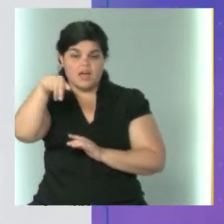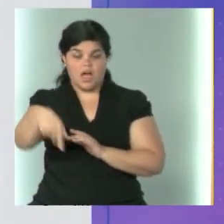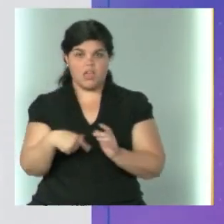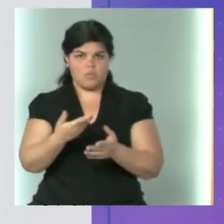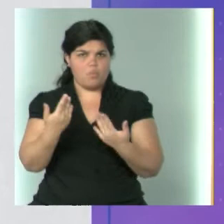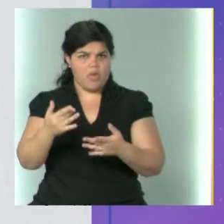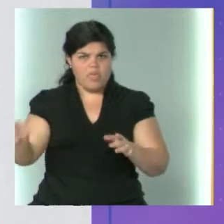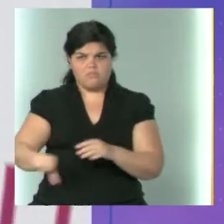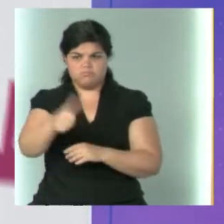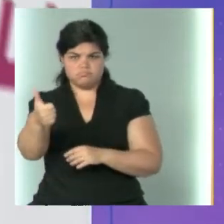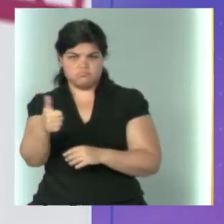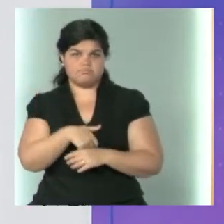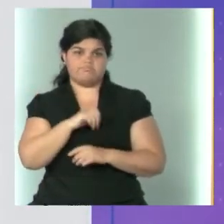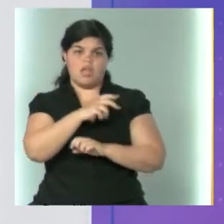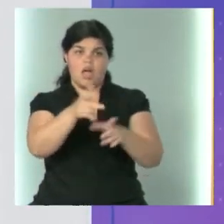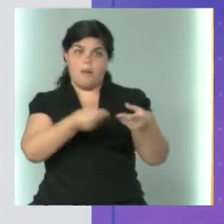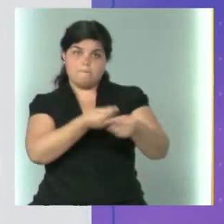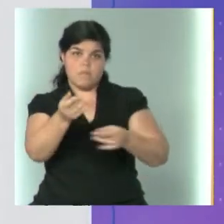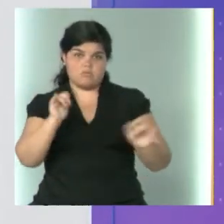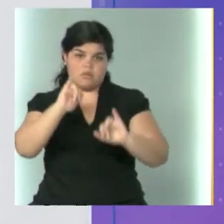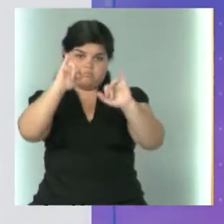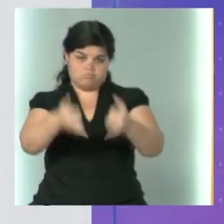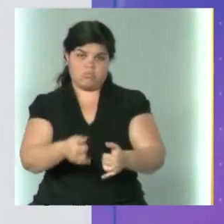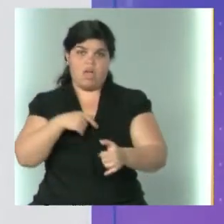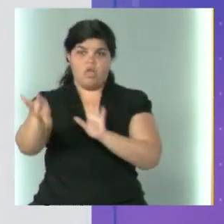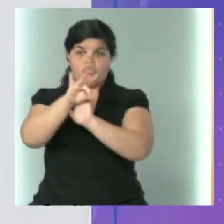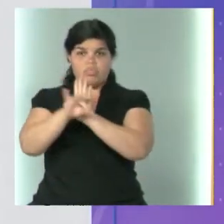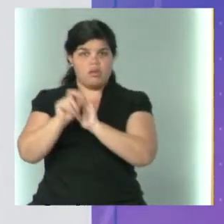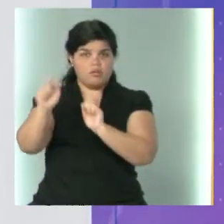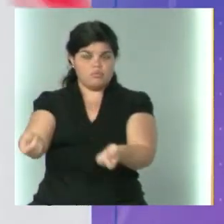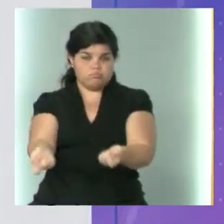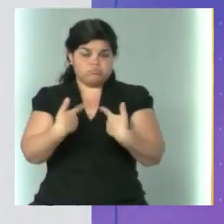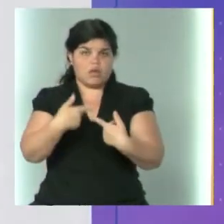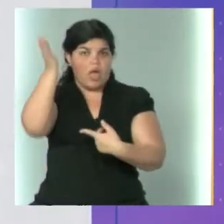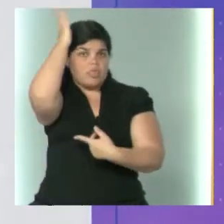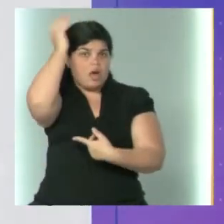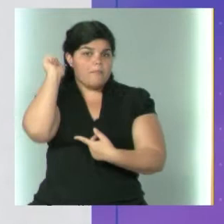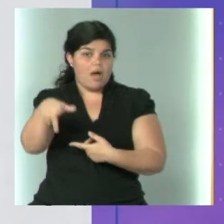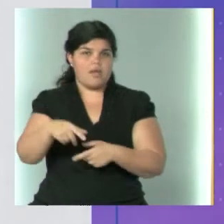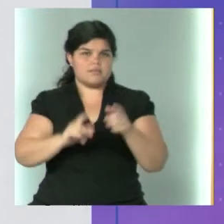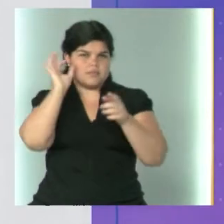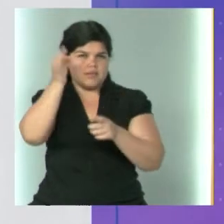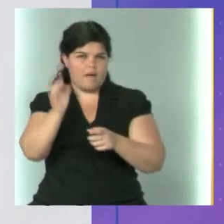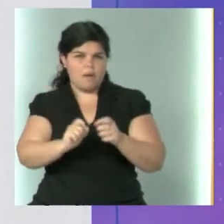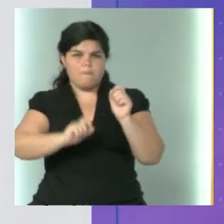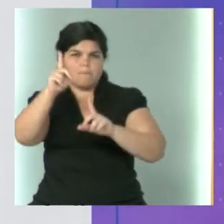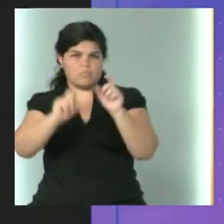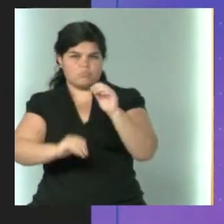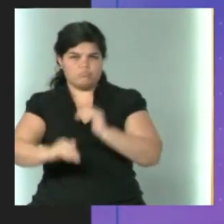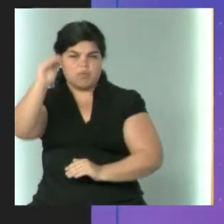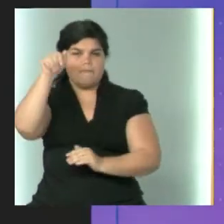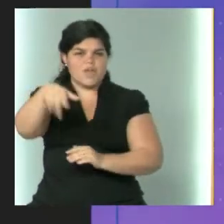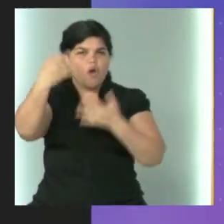sí. Dice que fueron sus datos e investigaciones los que le dieron al presidente Trump el margen ganador. Pero eso es casi imposible de